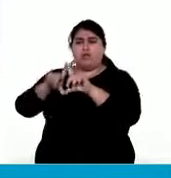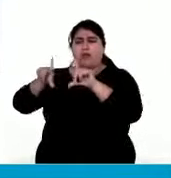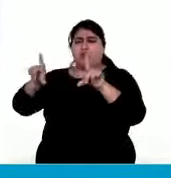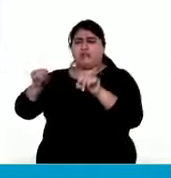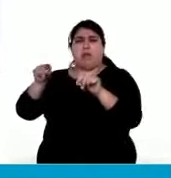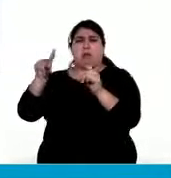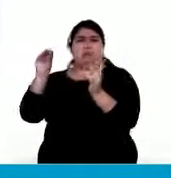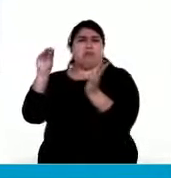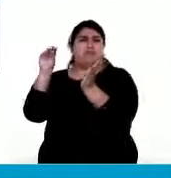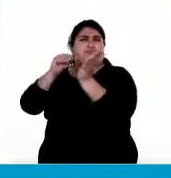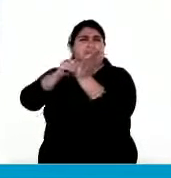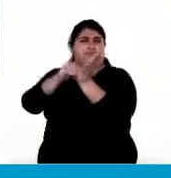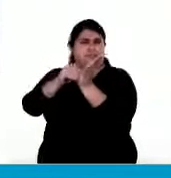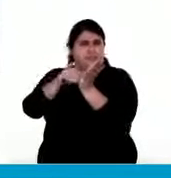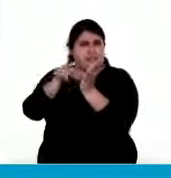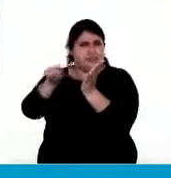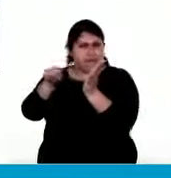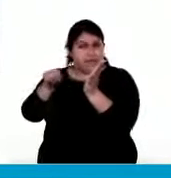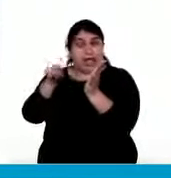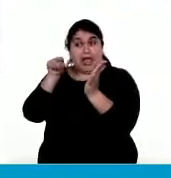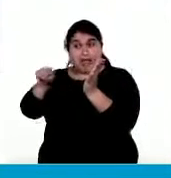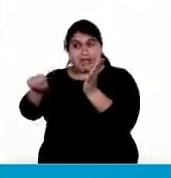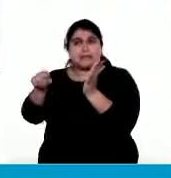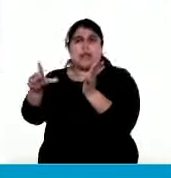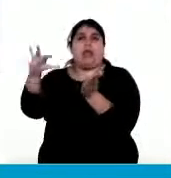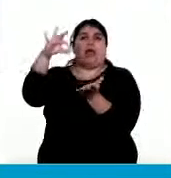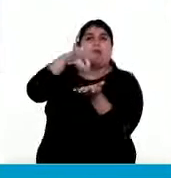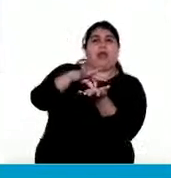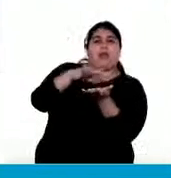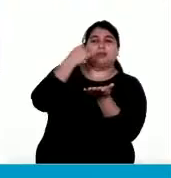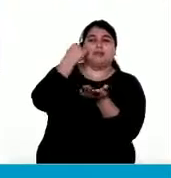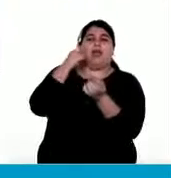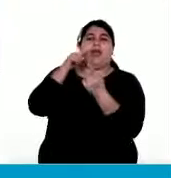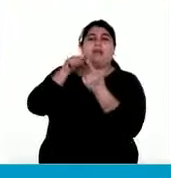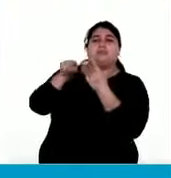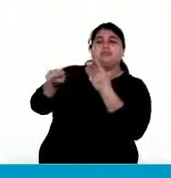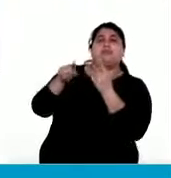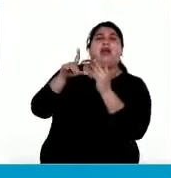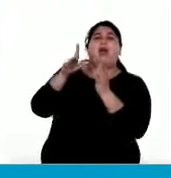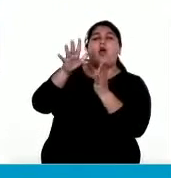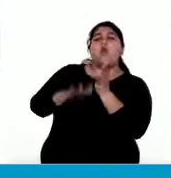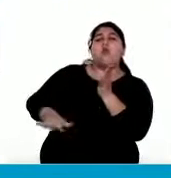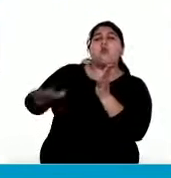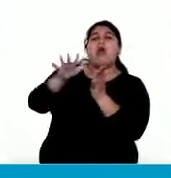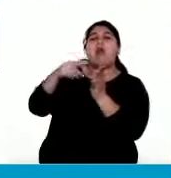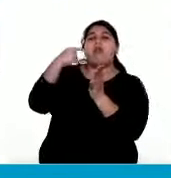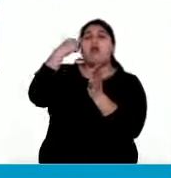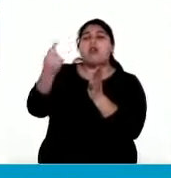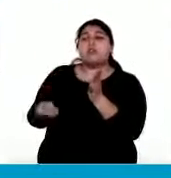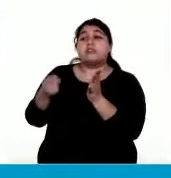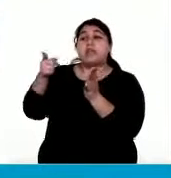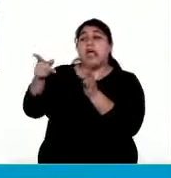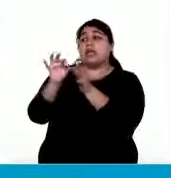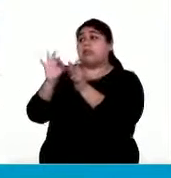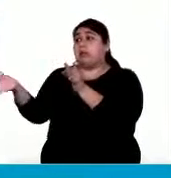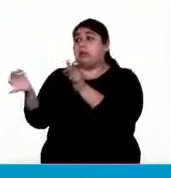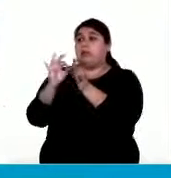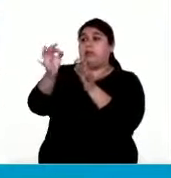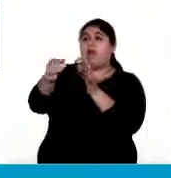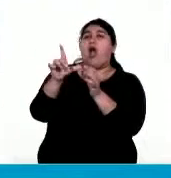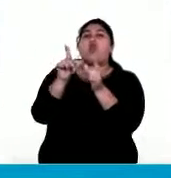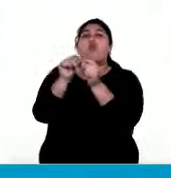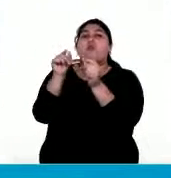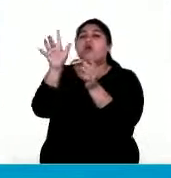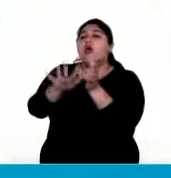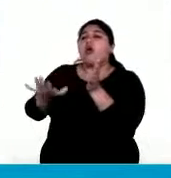georreferenciada, y dicha georreferenciación registrará las coordenadas y el código del